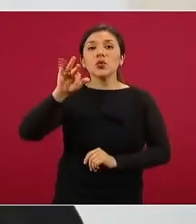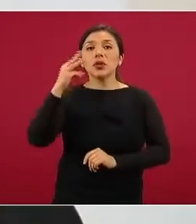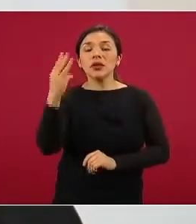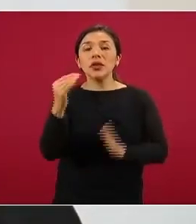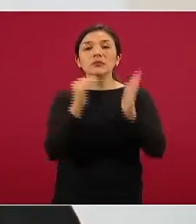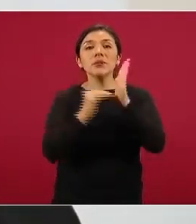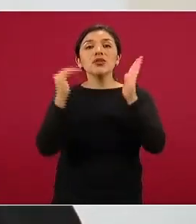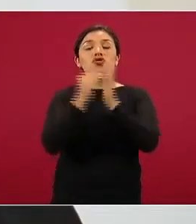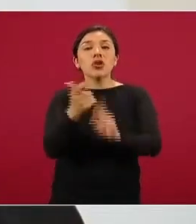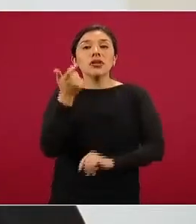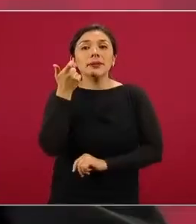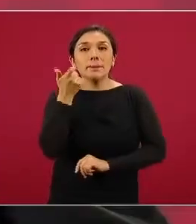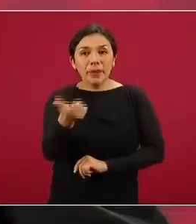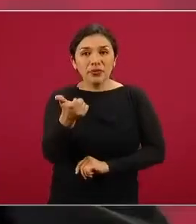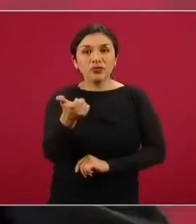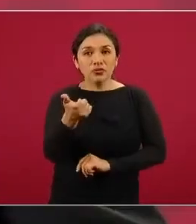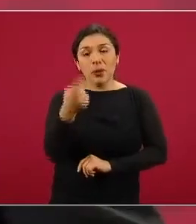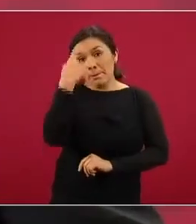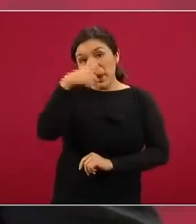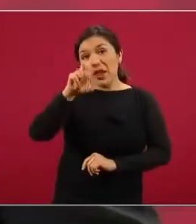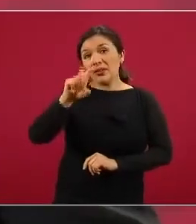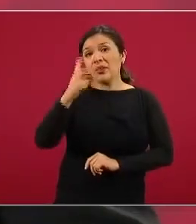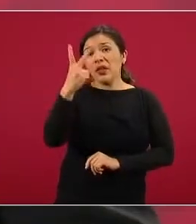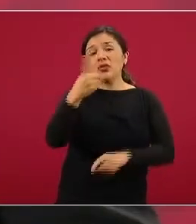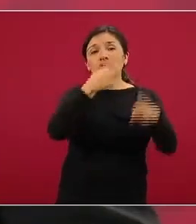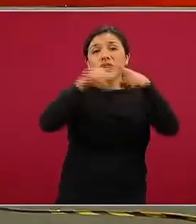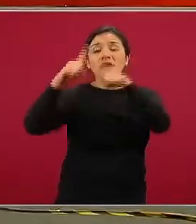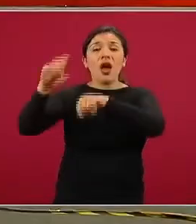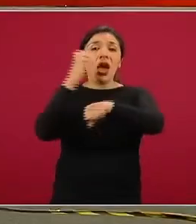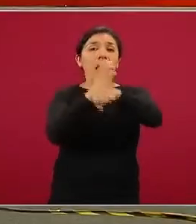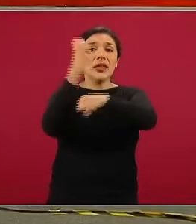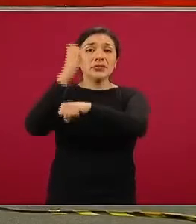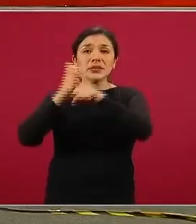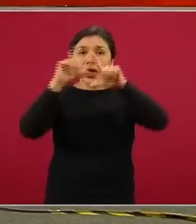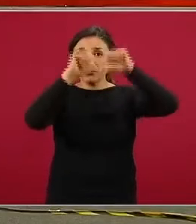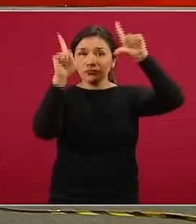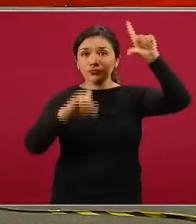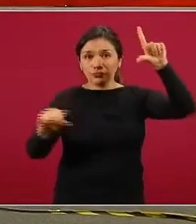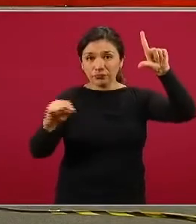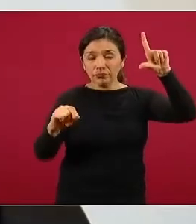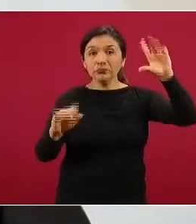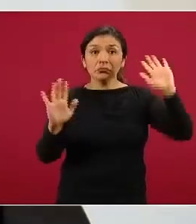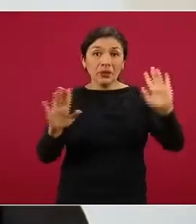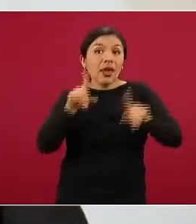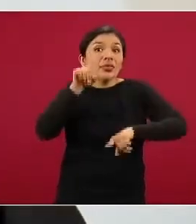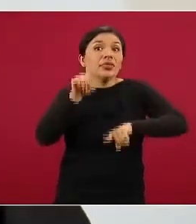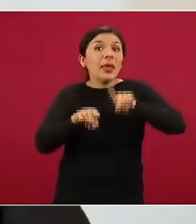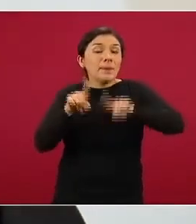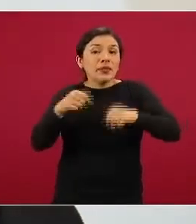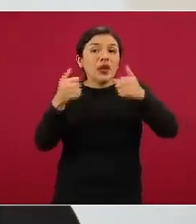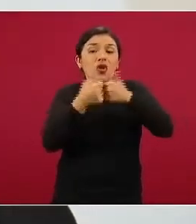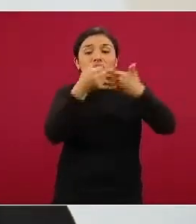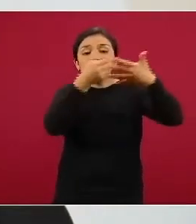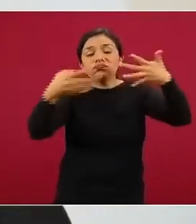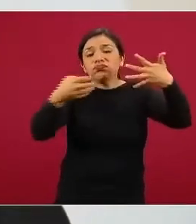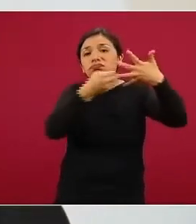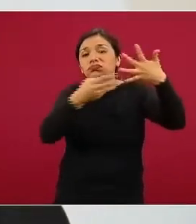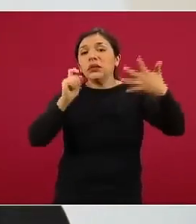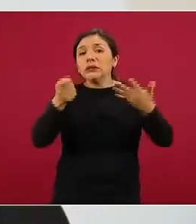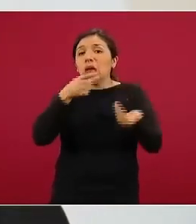193,543 millones de pesos en las 32 entidades federativas. Se desglosan